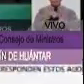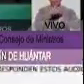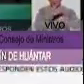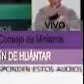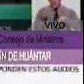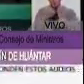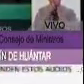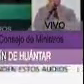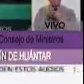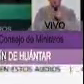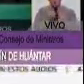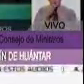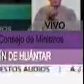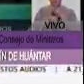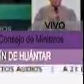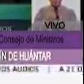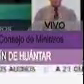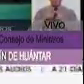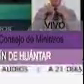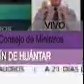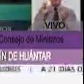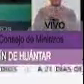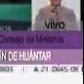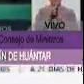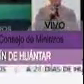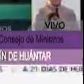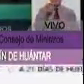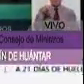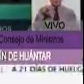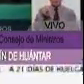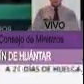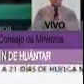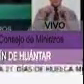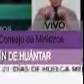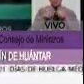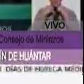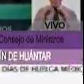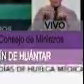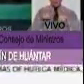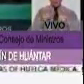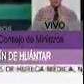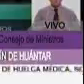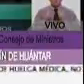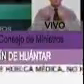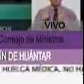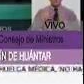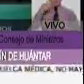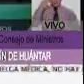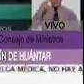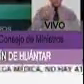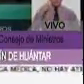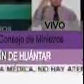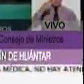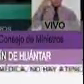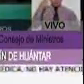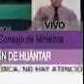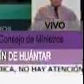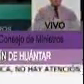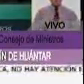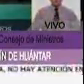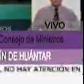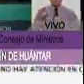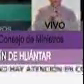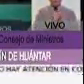periódicamente de lo que acontece en el caso Chavín de Huántar. Esto es así porque consideramos que es una política de Estado